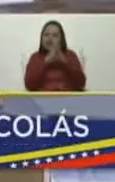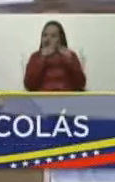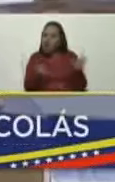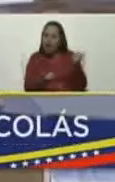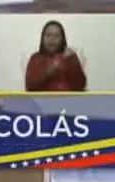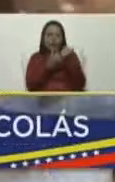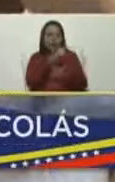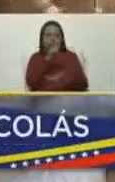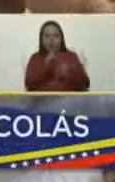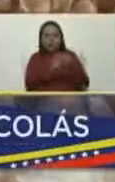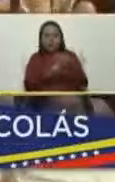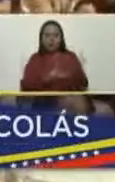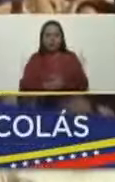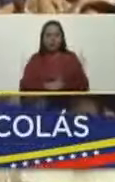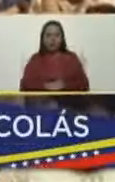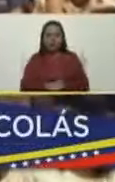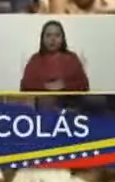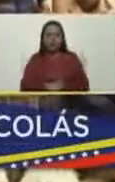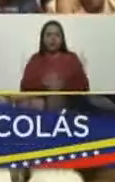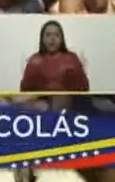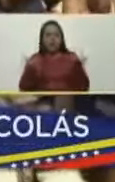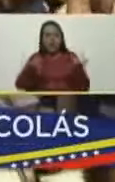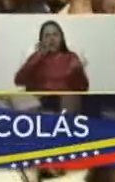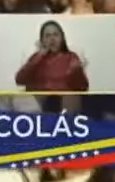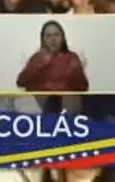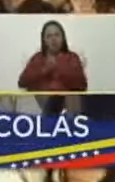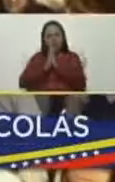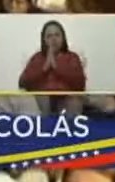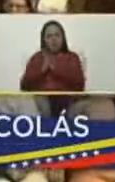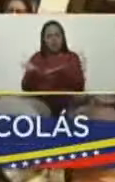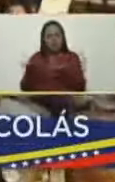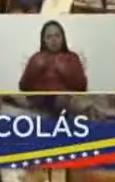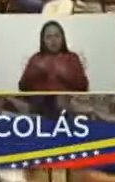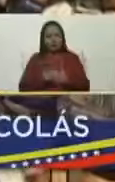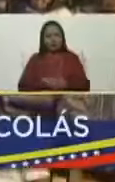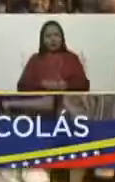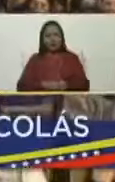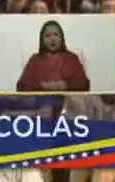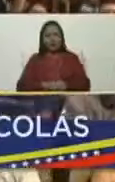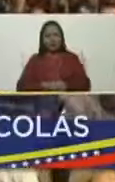apoyo. Vamos a tomarnos el cafecito aquí.